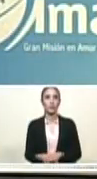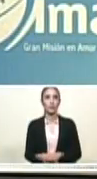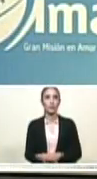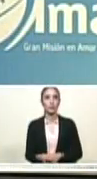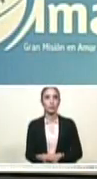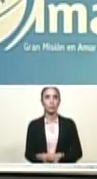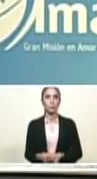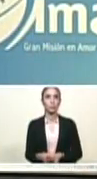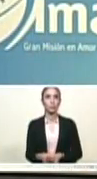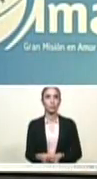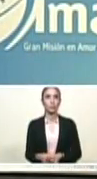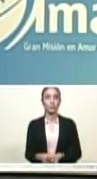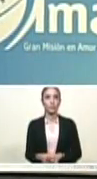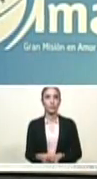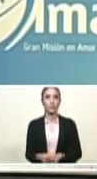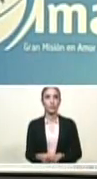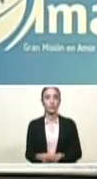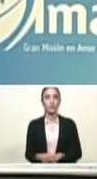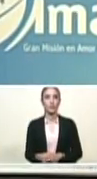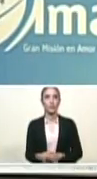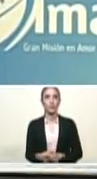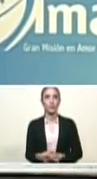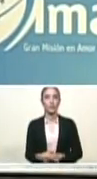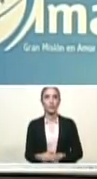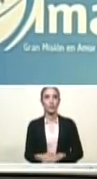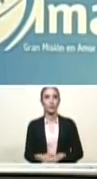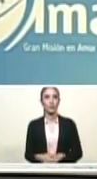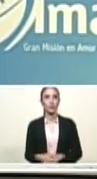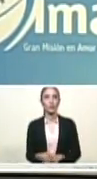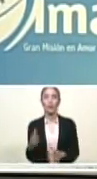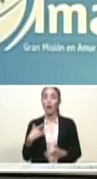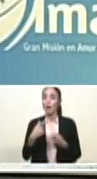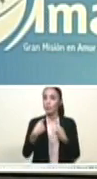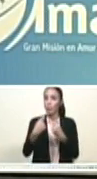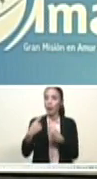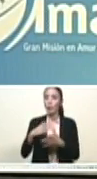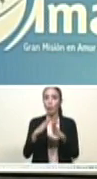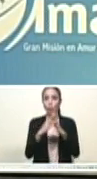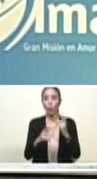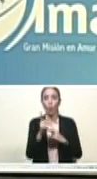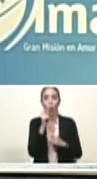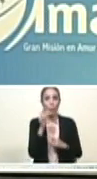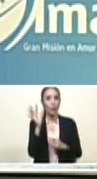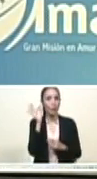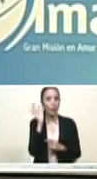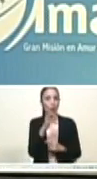que le están robando los derechos a los trabajadores, a las trabajadoras, a los pensionados, a las mujeres, a la juventud, el derecho a la